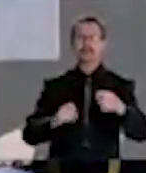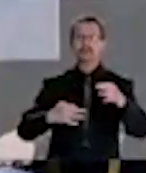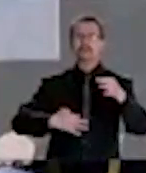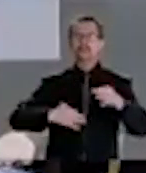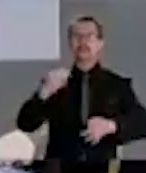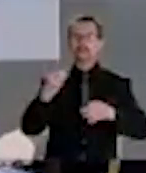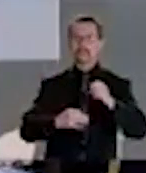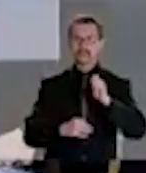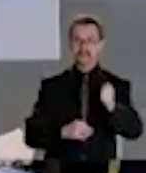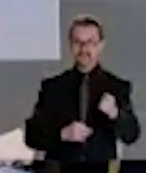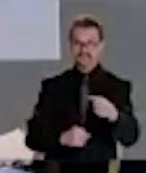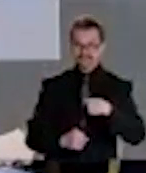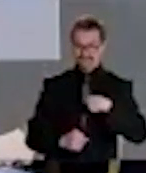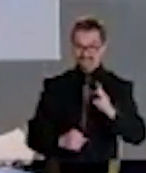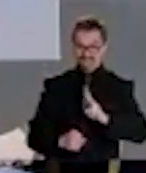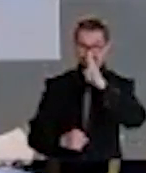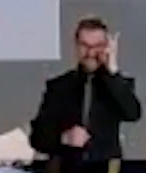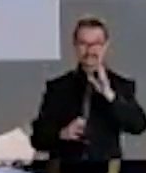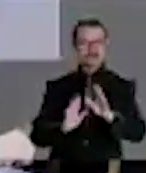lópez obrador